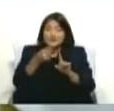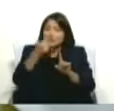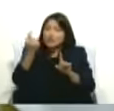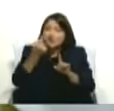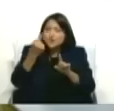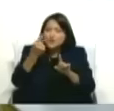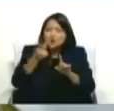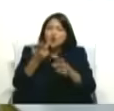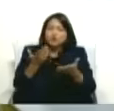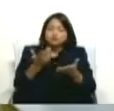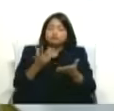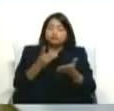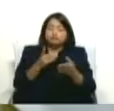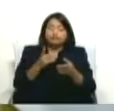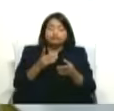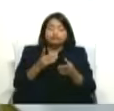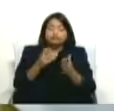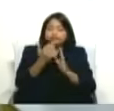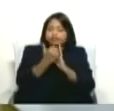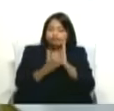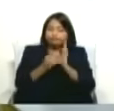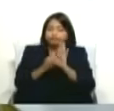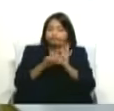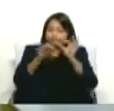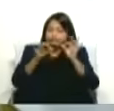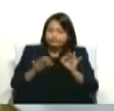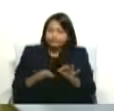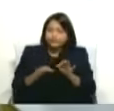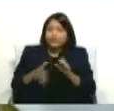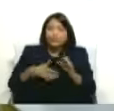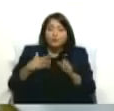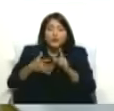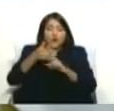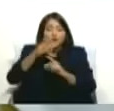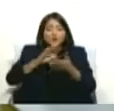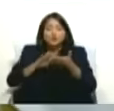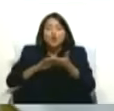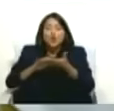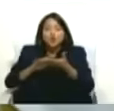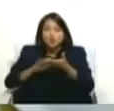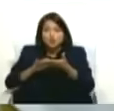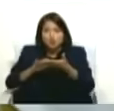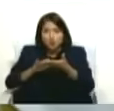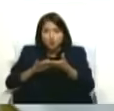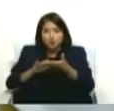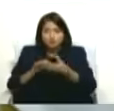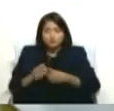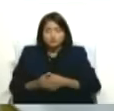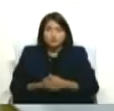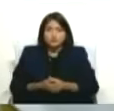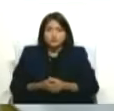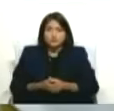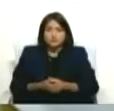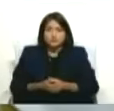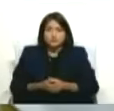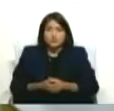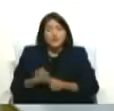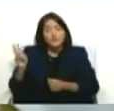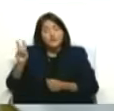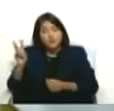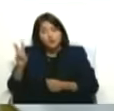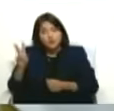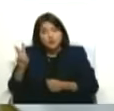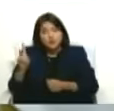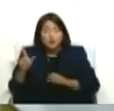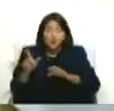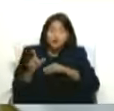instrumento jurídico válido para alcanzar una solución práctica y satisfactoria para Venezuela